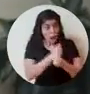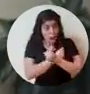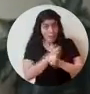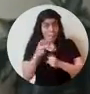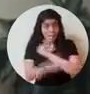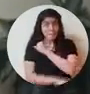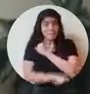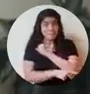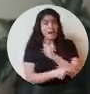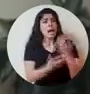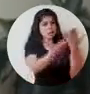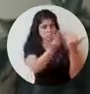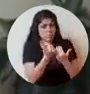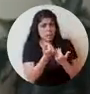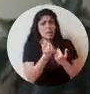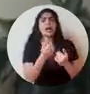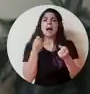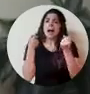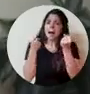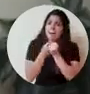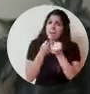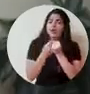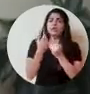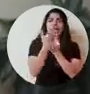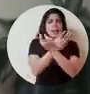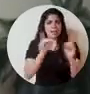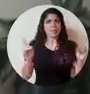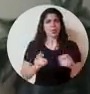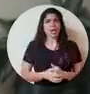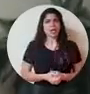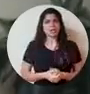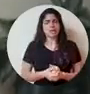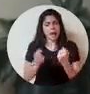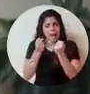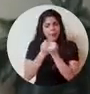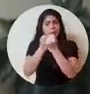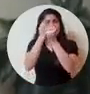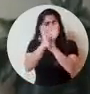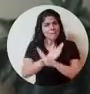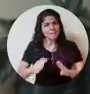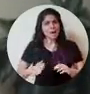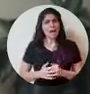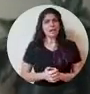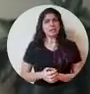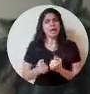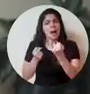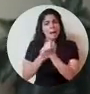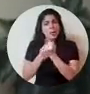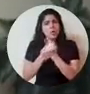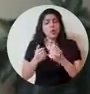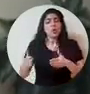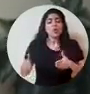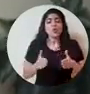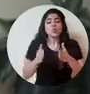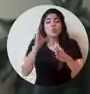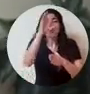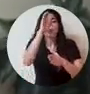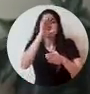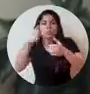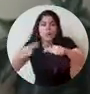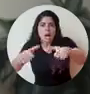aman a este país se manifiesten por y para la democracia para la paz y para la ruta de los